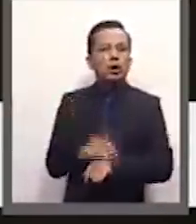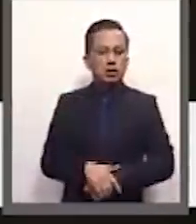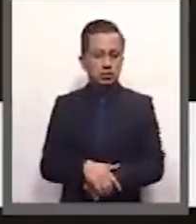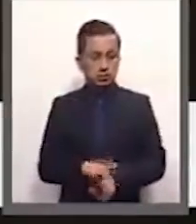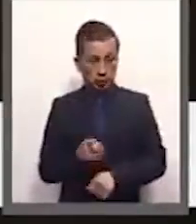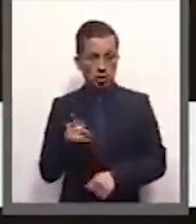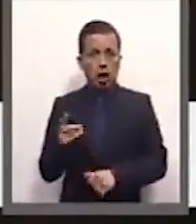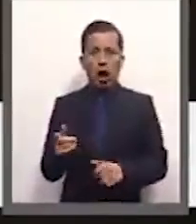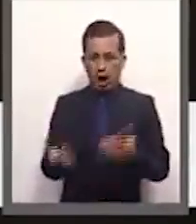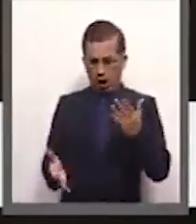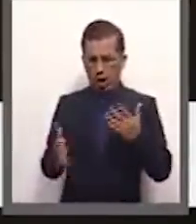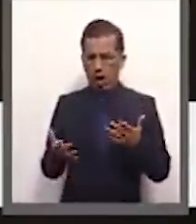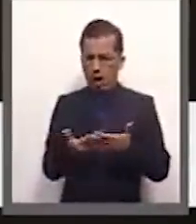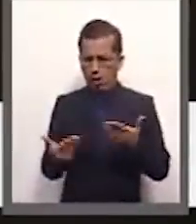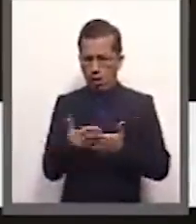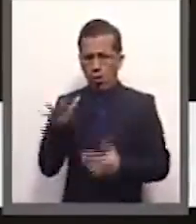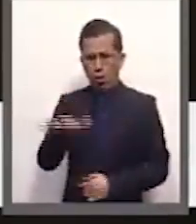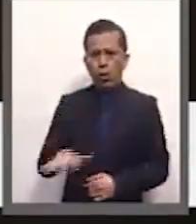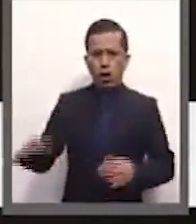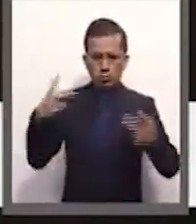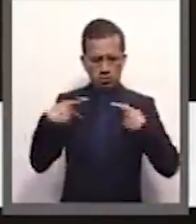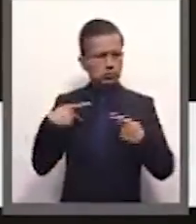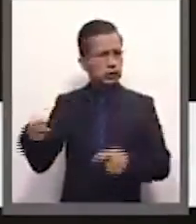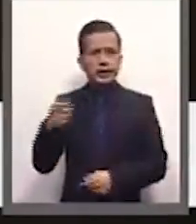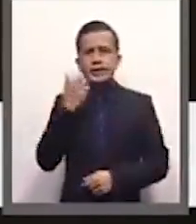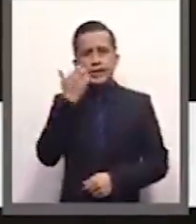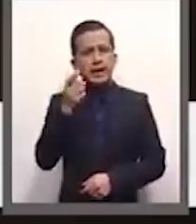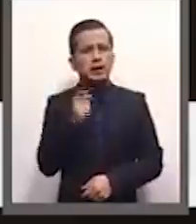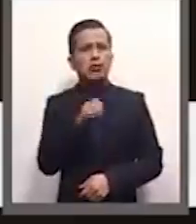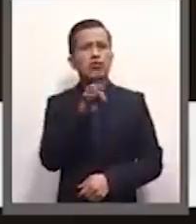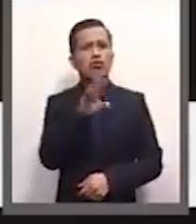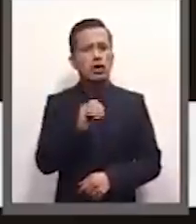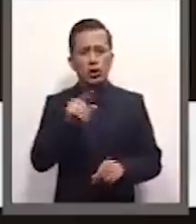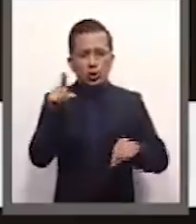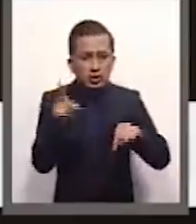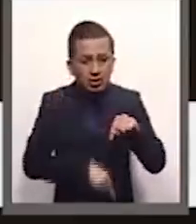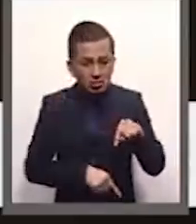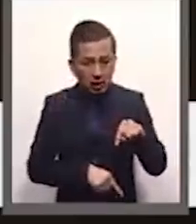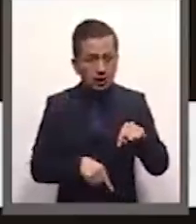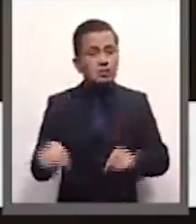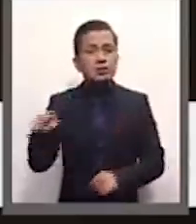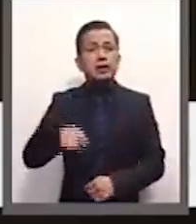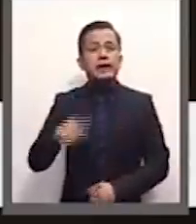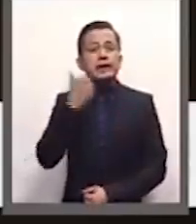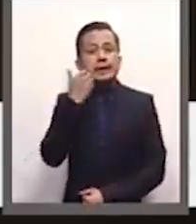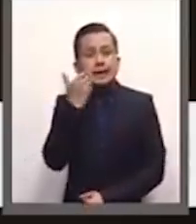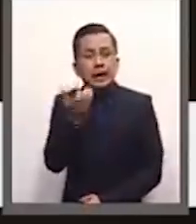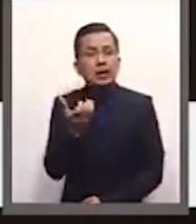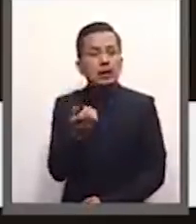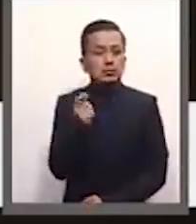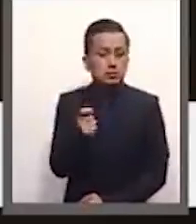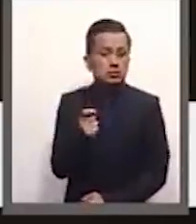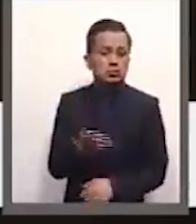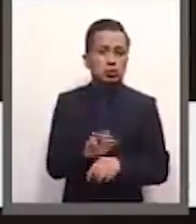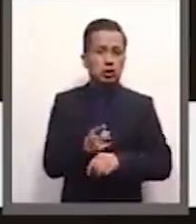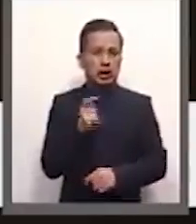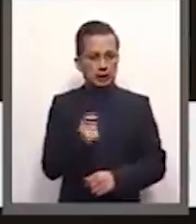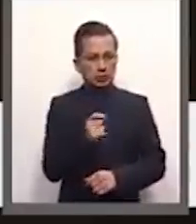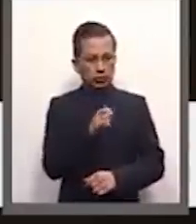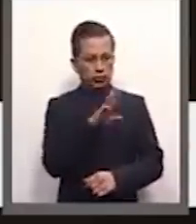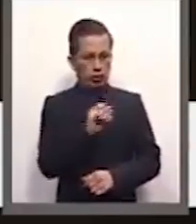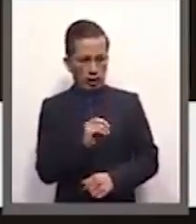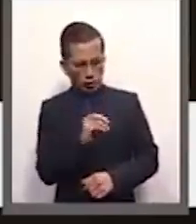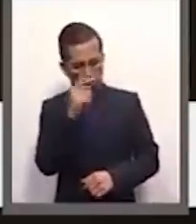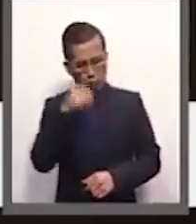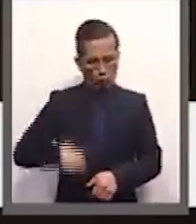de la población sigue exigiendo la desaparición del fuero como si fuese el responsable de la